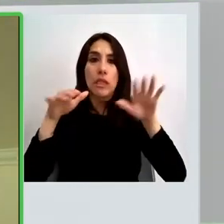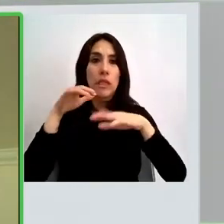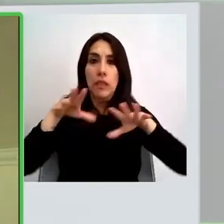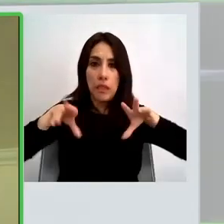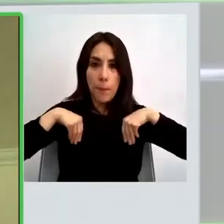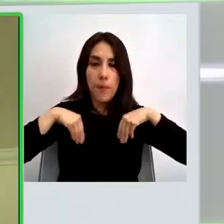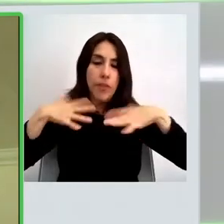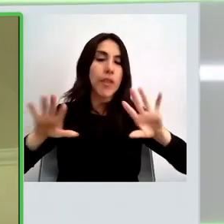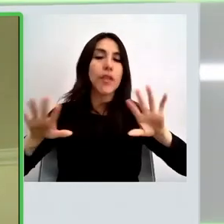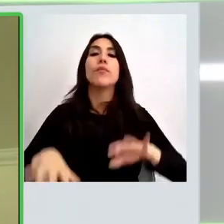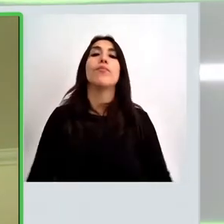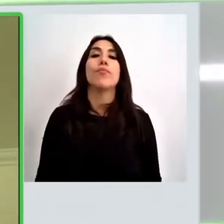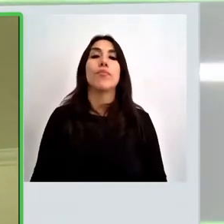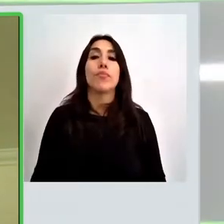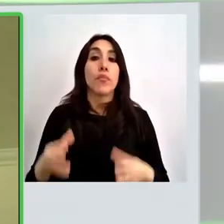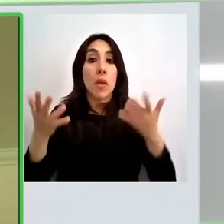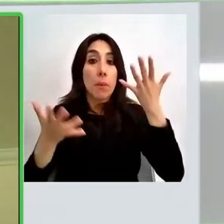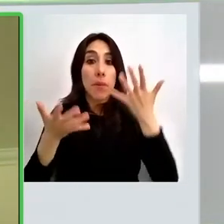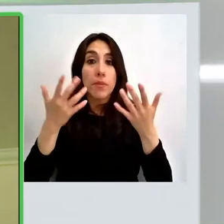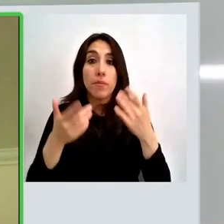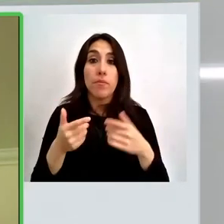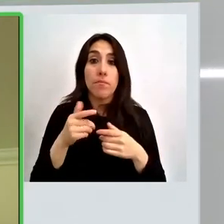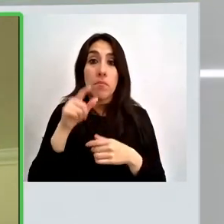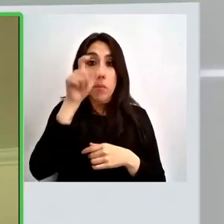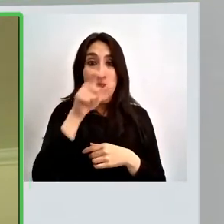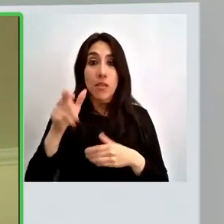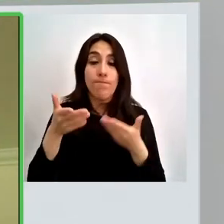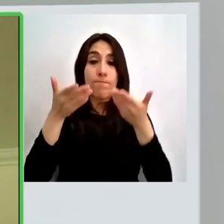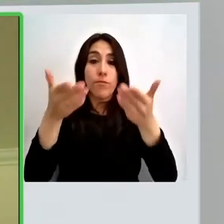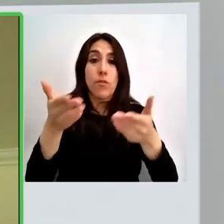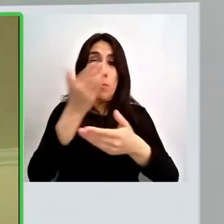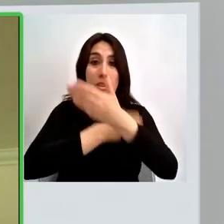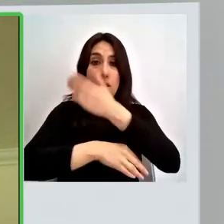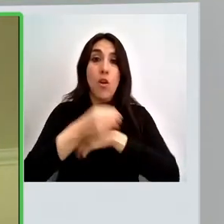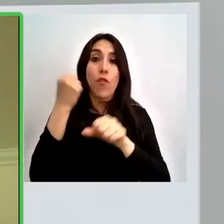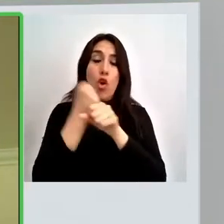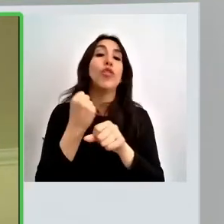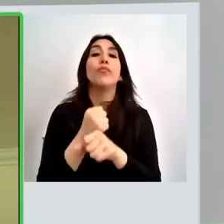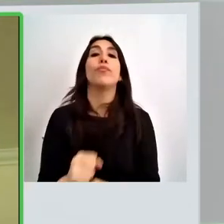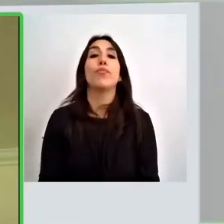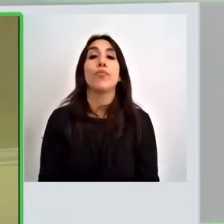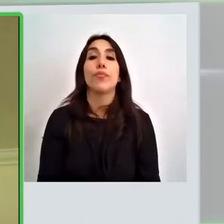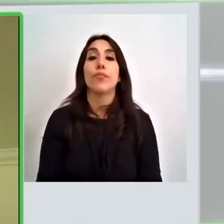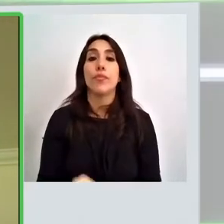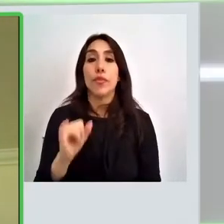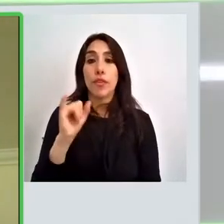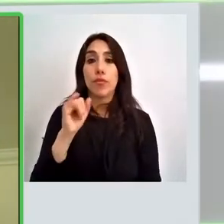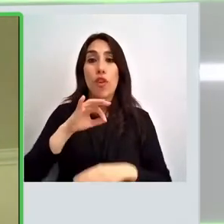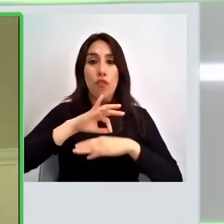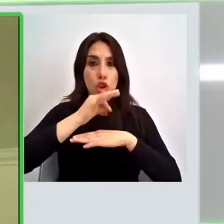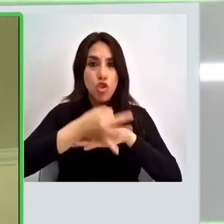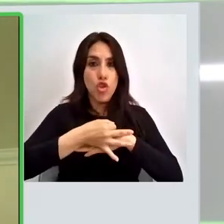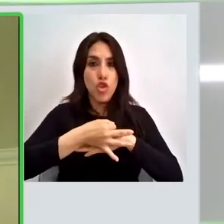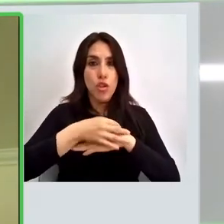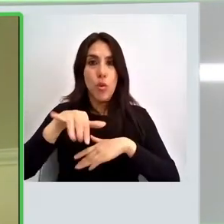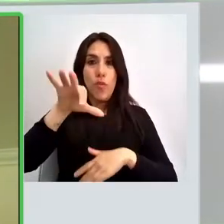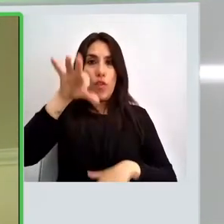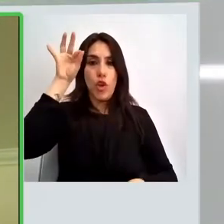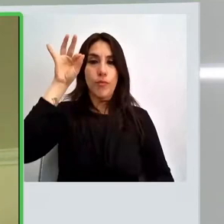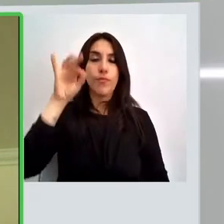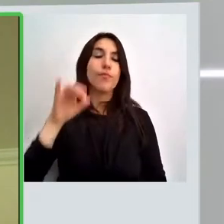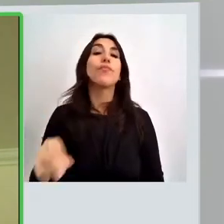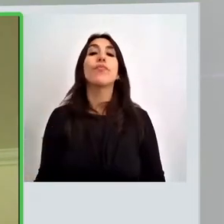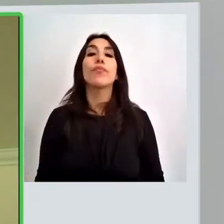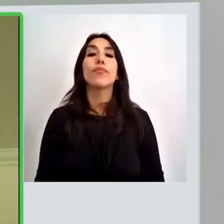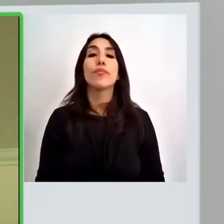las personas con discapacidad en el trabajo también la fundación descúbreme el trabajo que ha